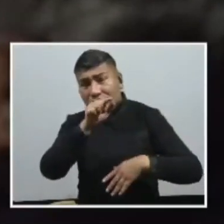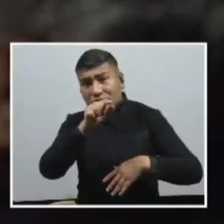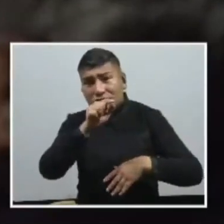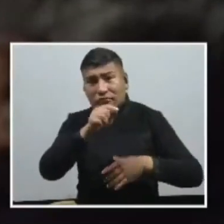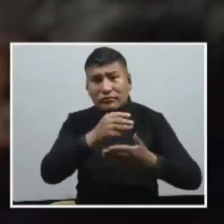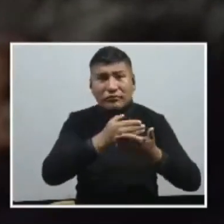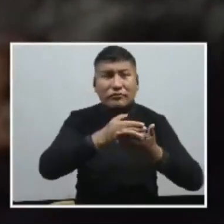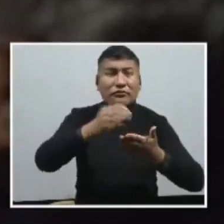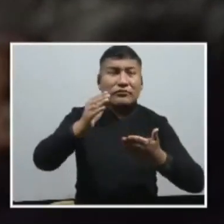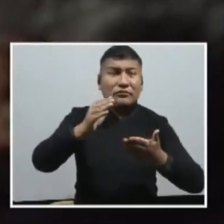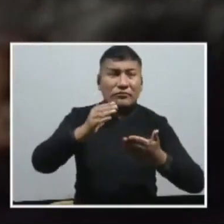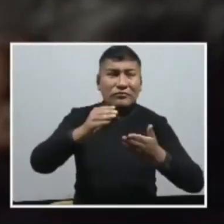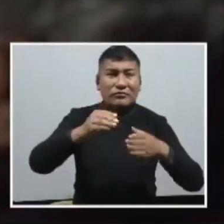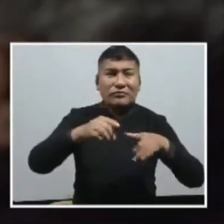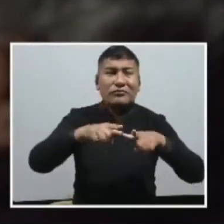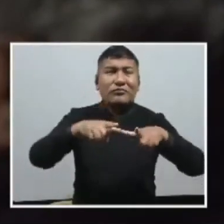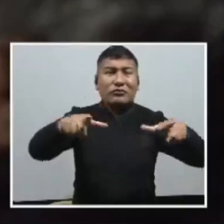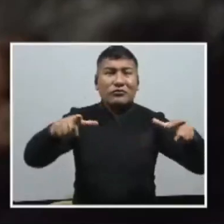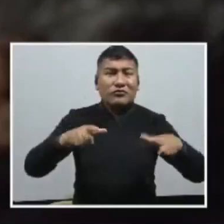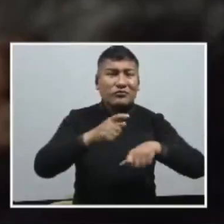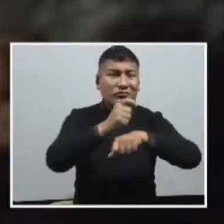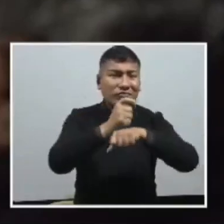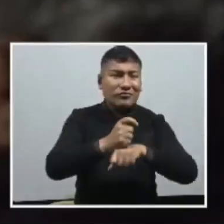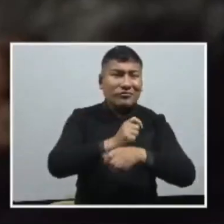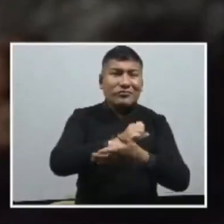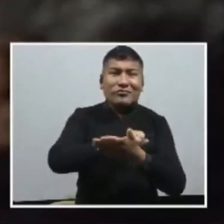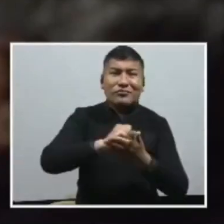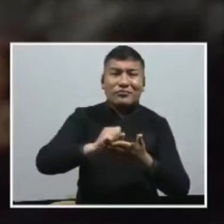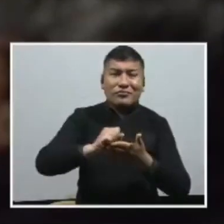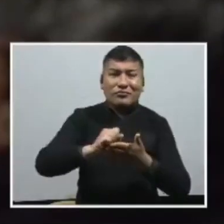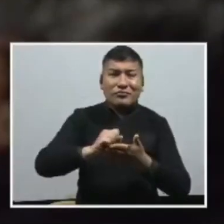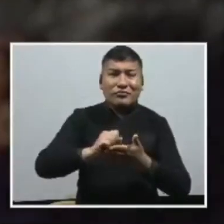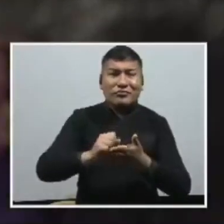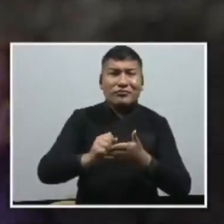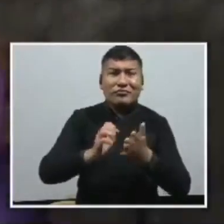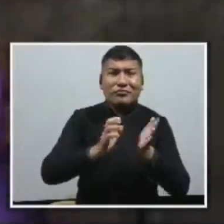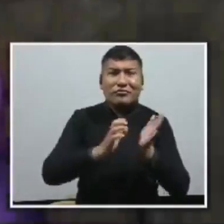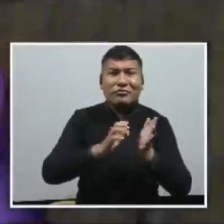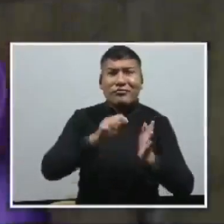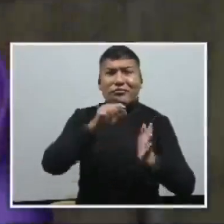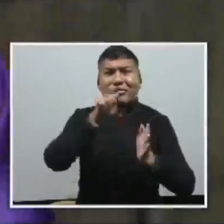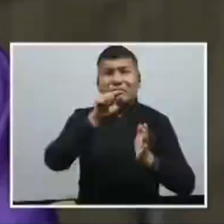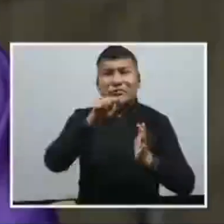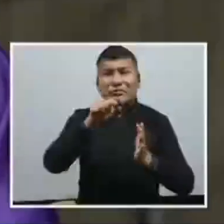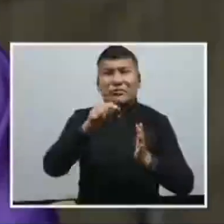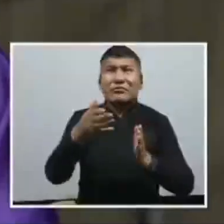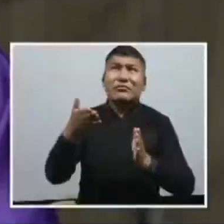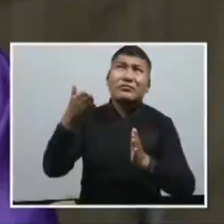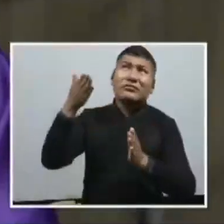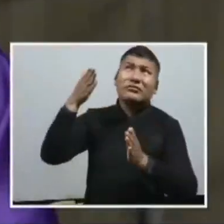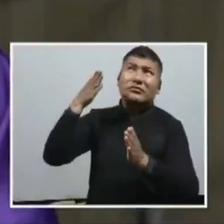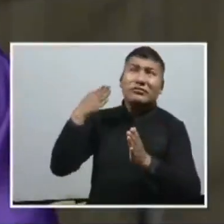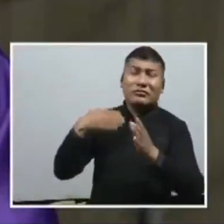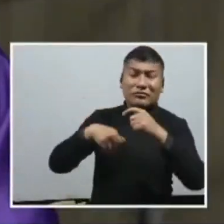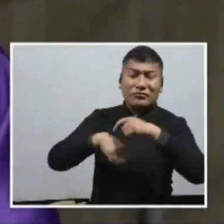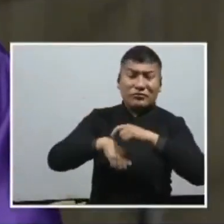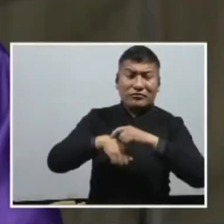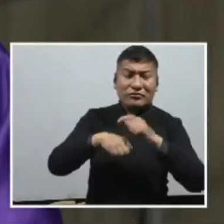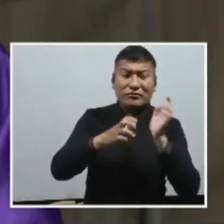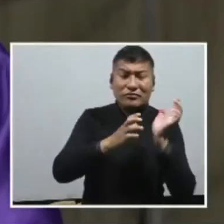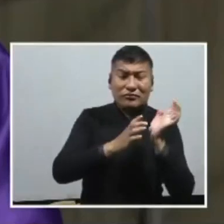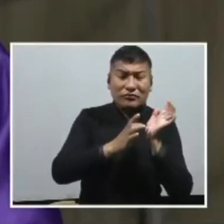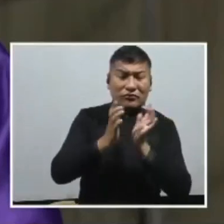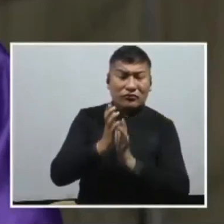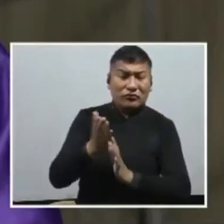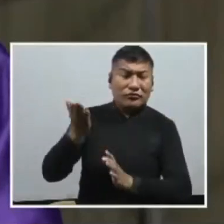de la sinagoga, porque para ellos era un maldito. Para ellos en sus tiempos, los tiempos de Jesús,